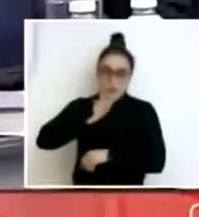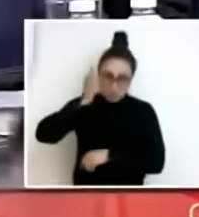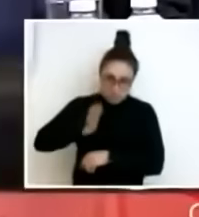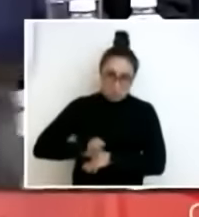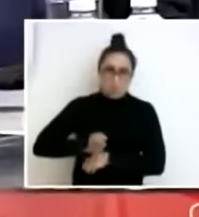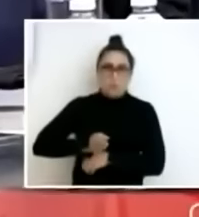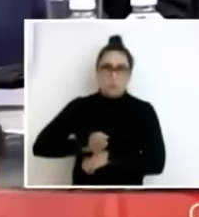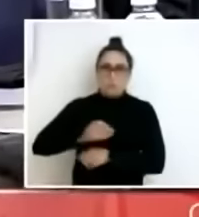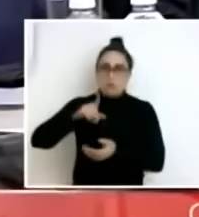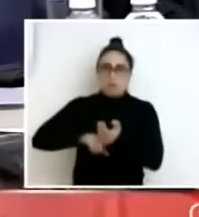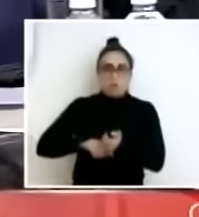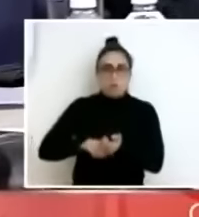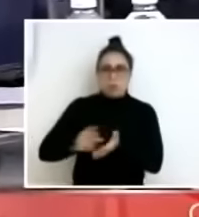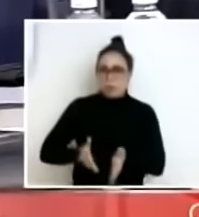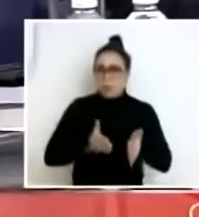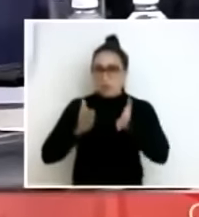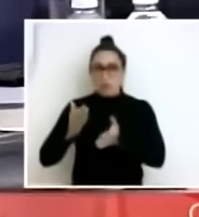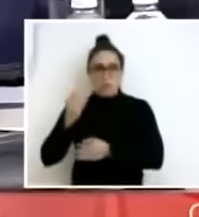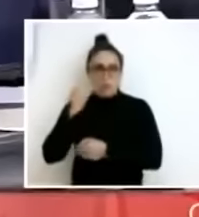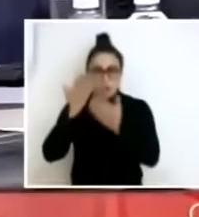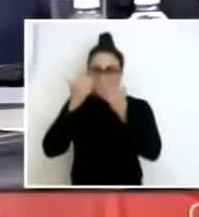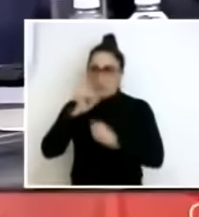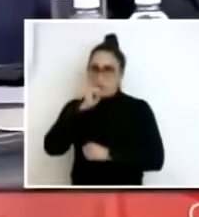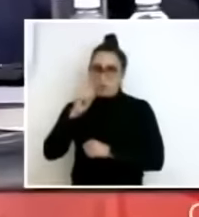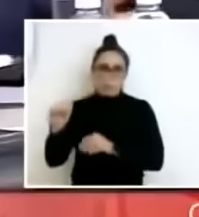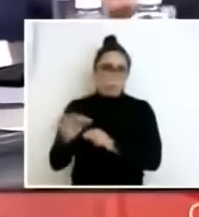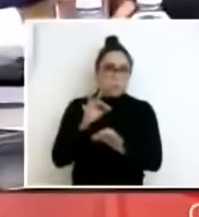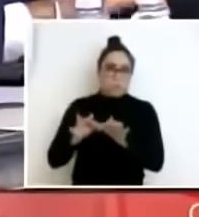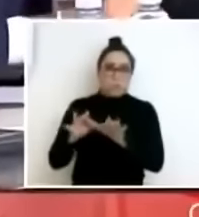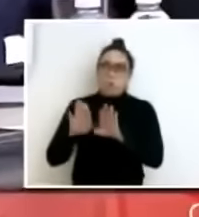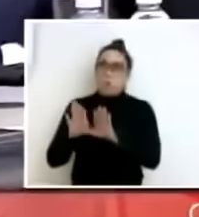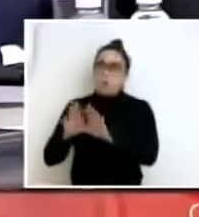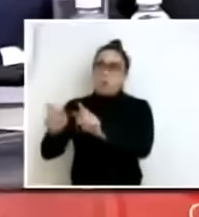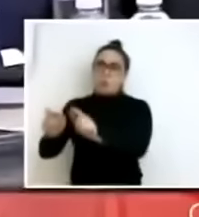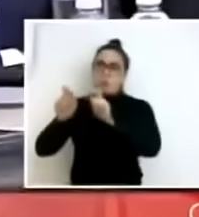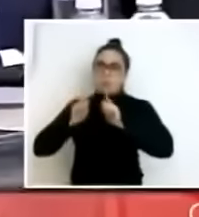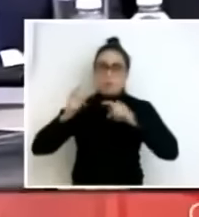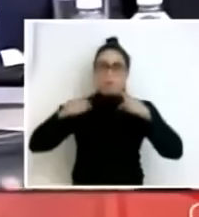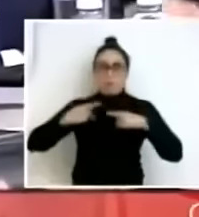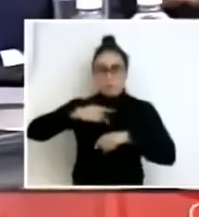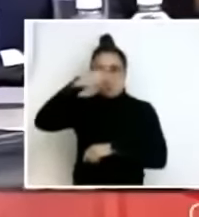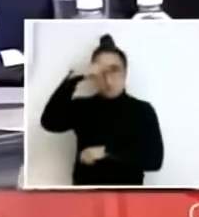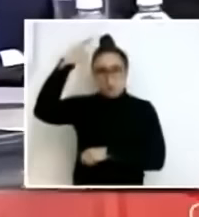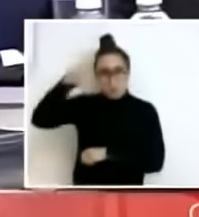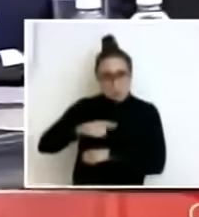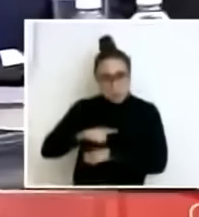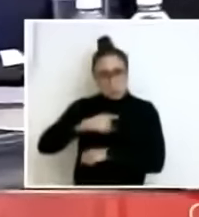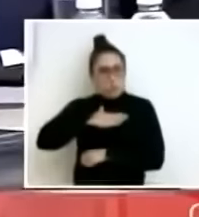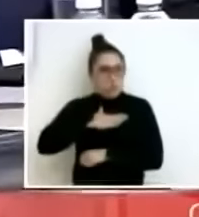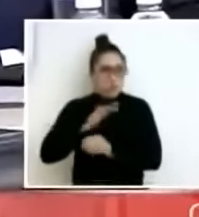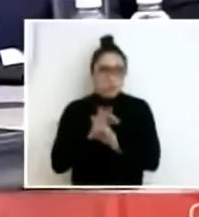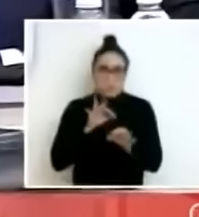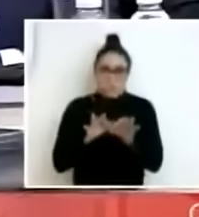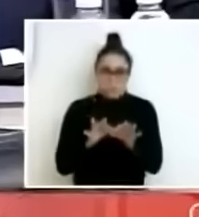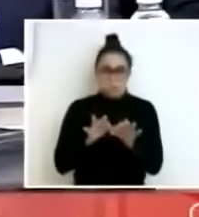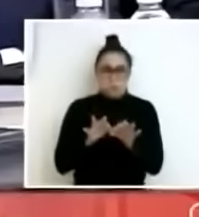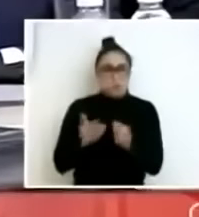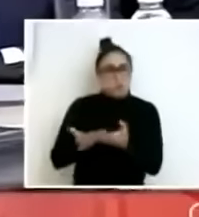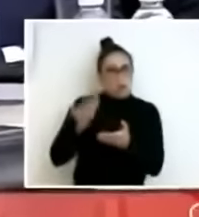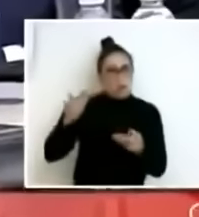sin cortapisas el mandato de las y los mexicanos qué nos dieron de las